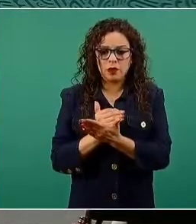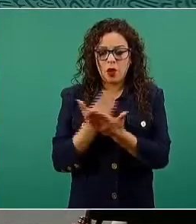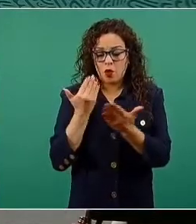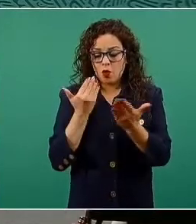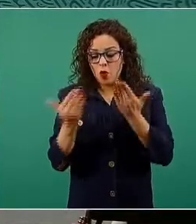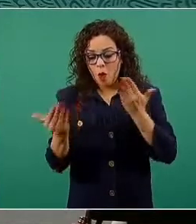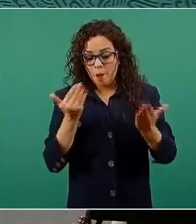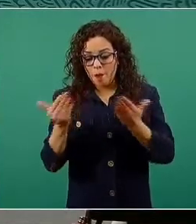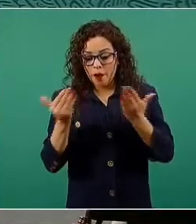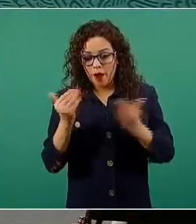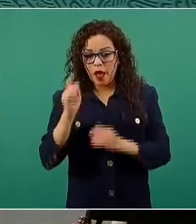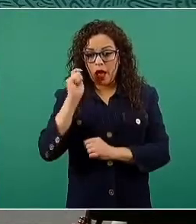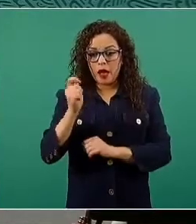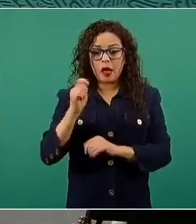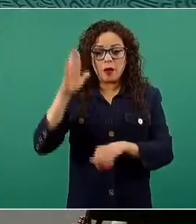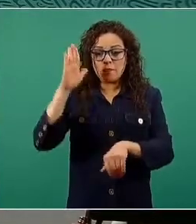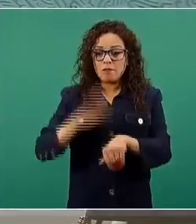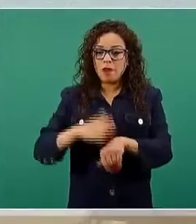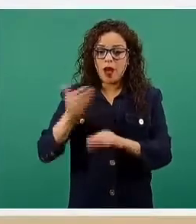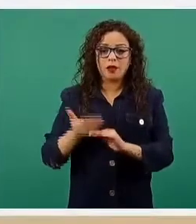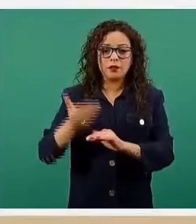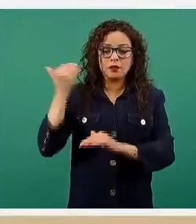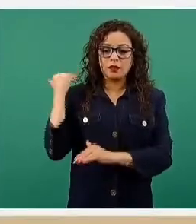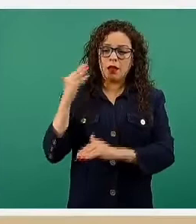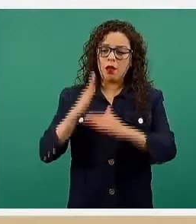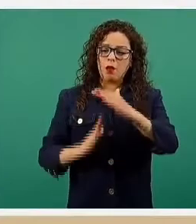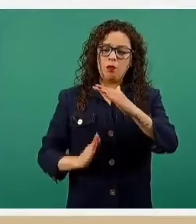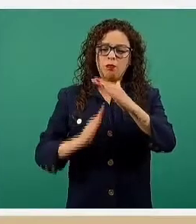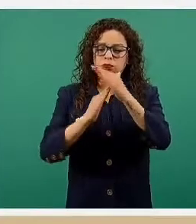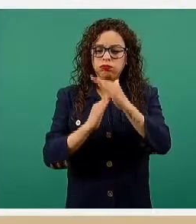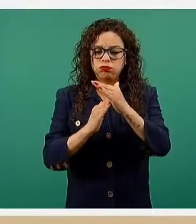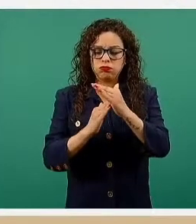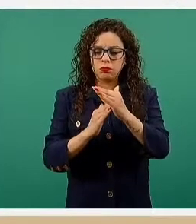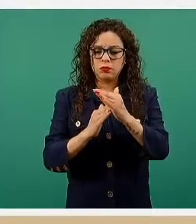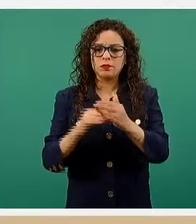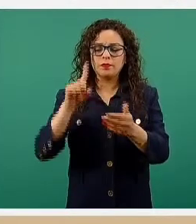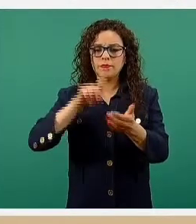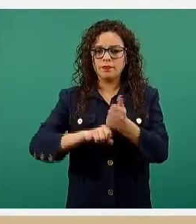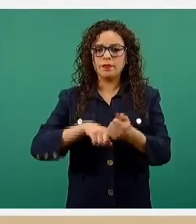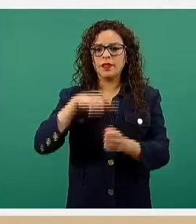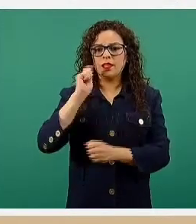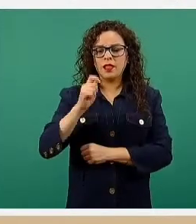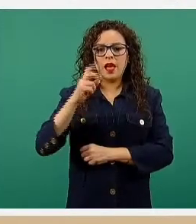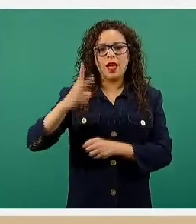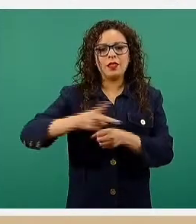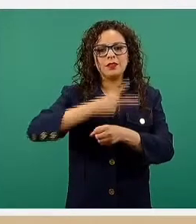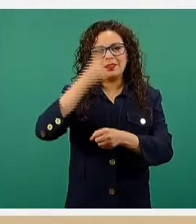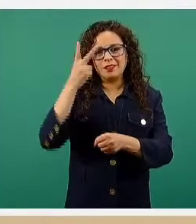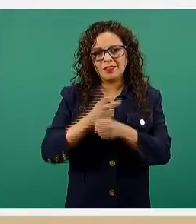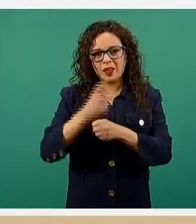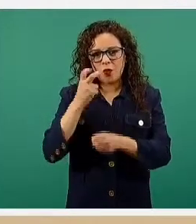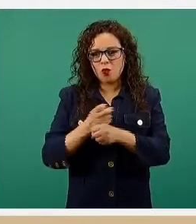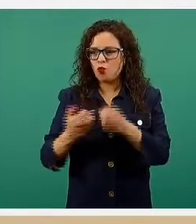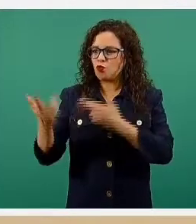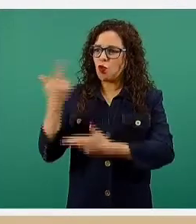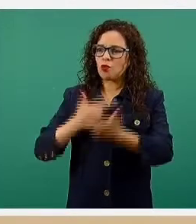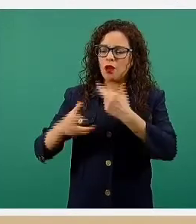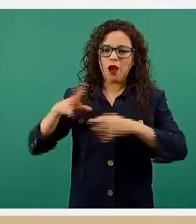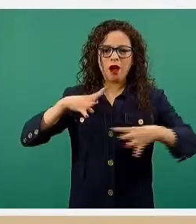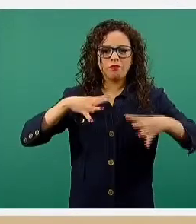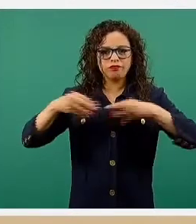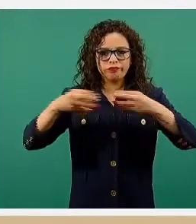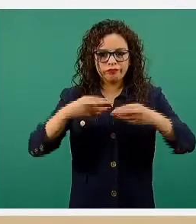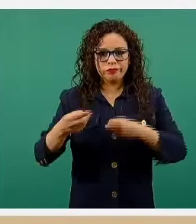punto más alto que tuvimos como producto de la segunda ola o el segundo ACME vivido a nivel